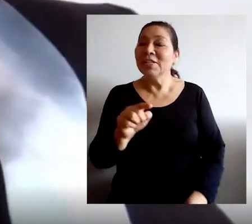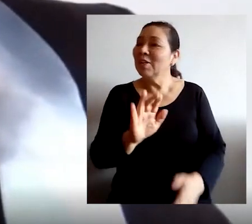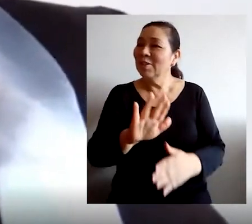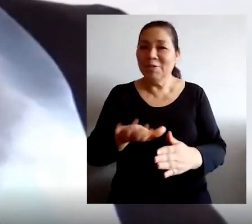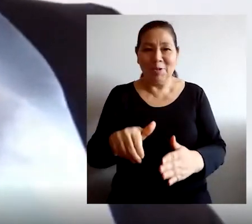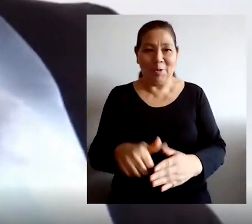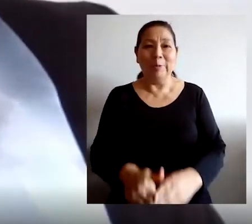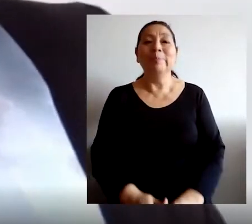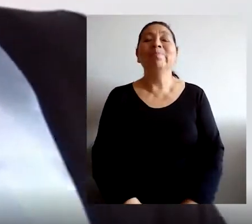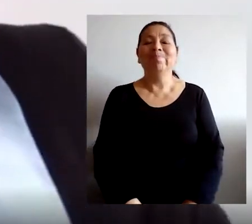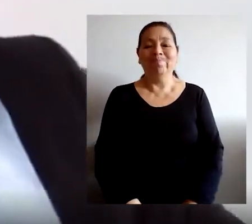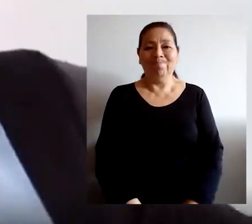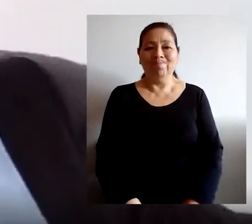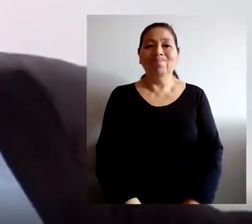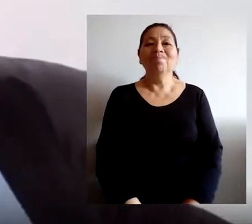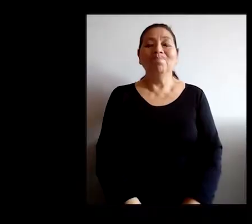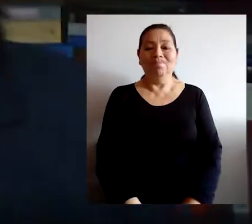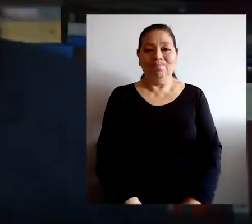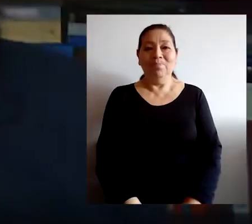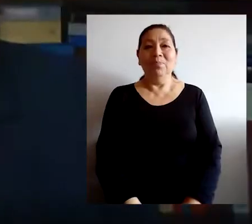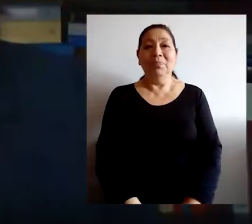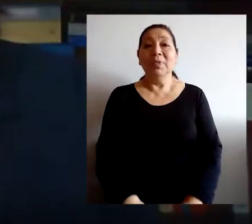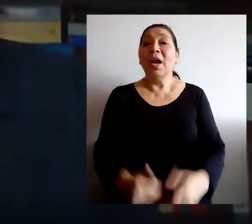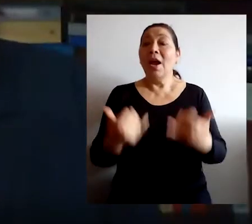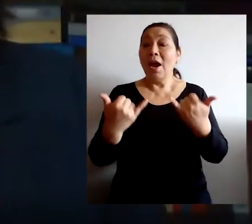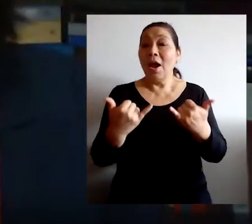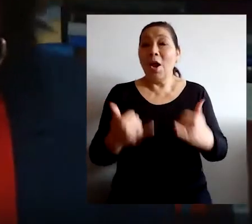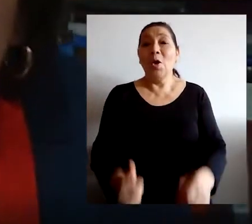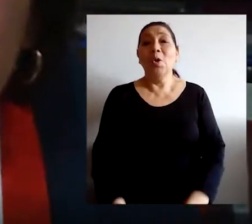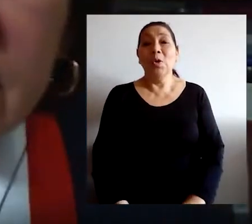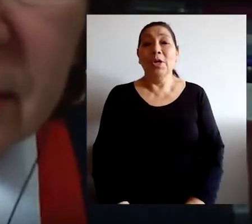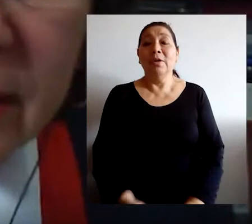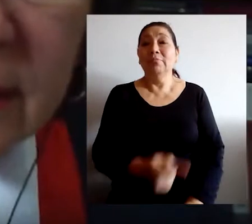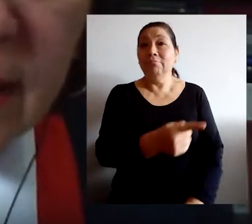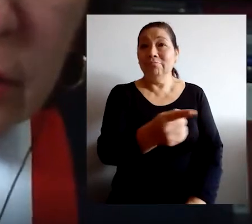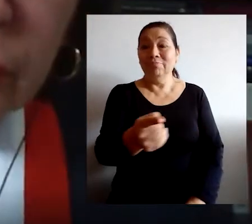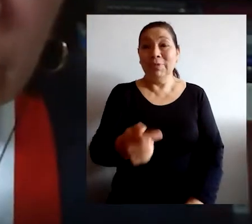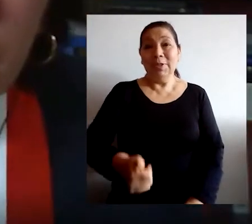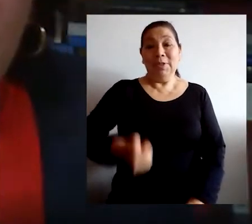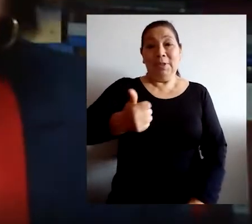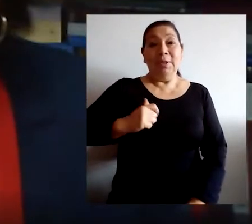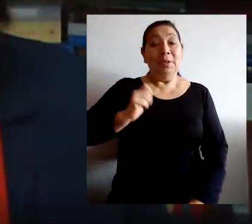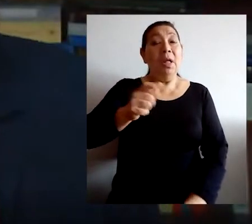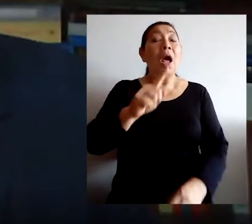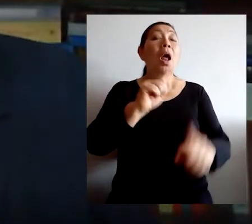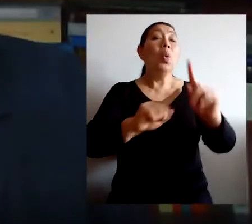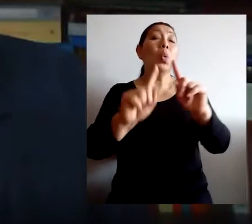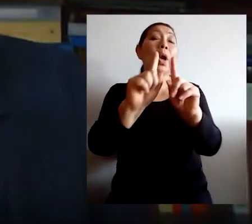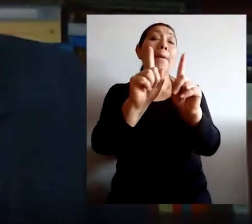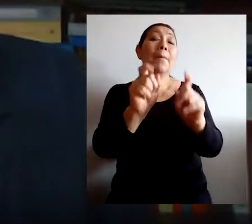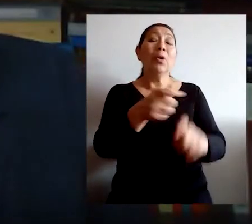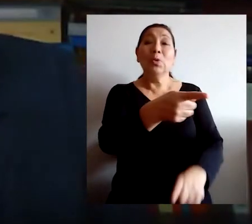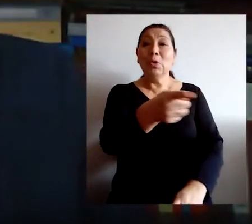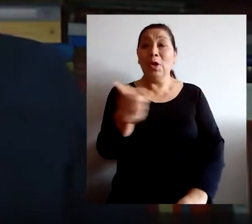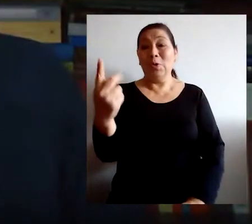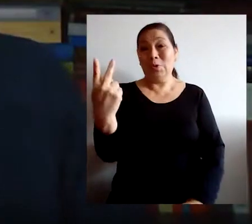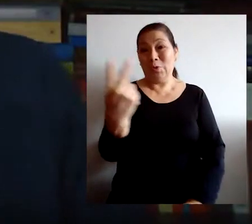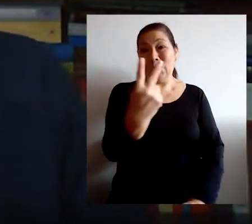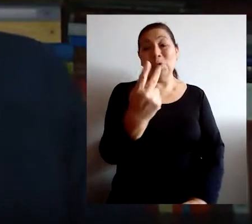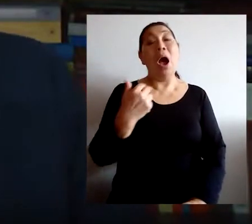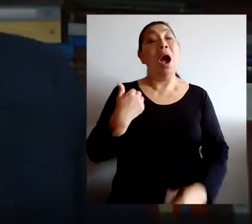todo. Muy bien. A continuación, los señores magistrados formularán algunas preguntas a los